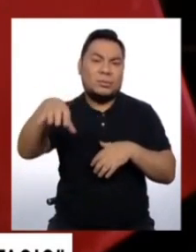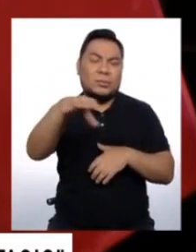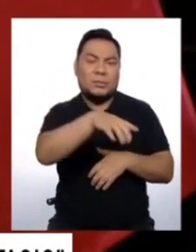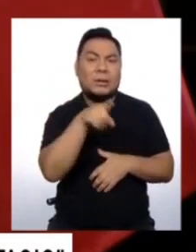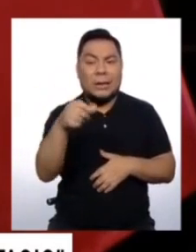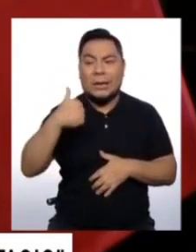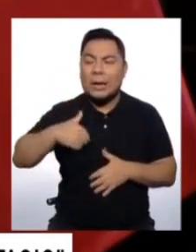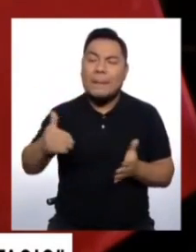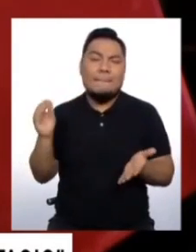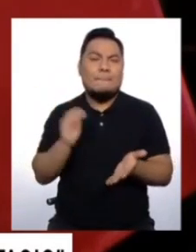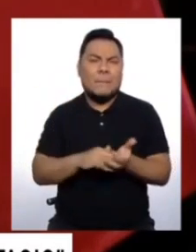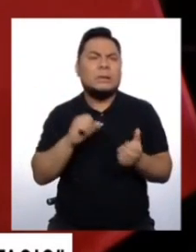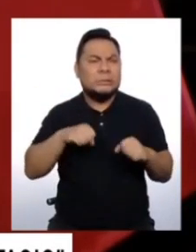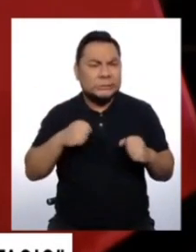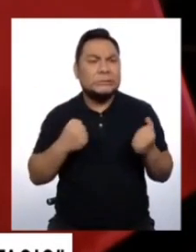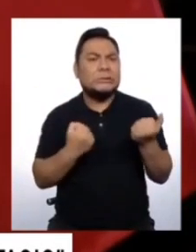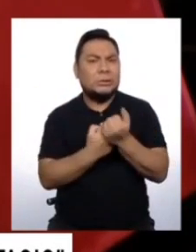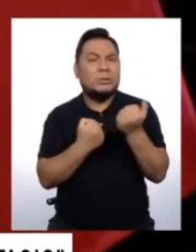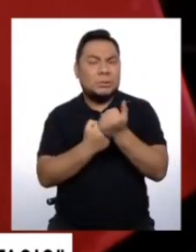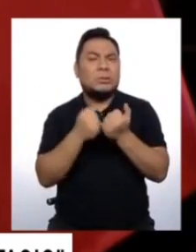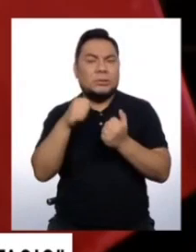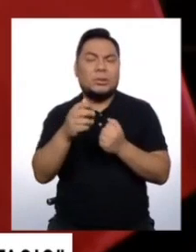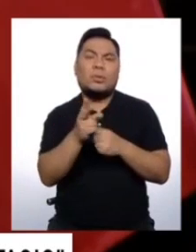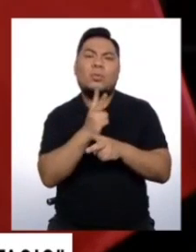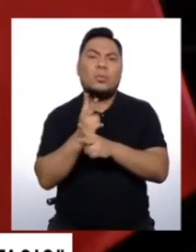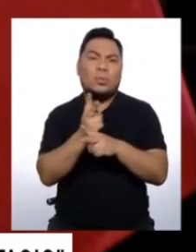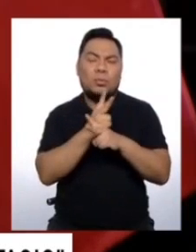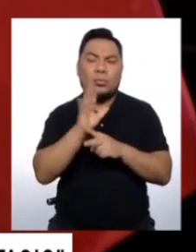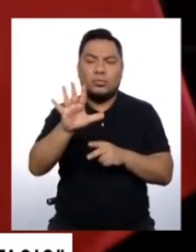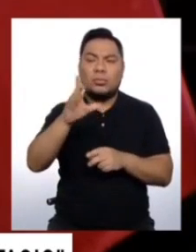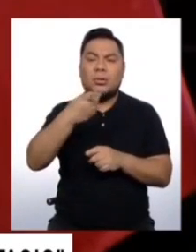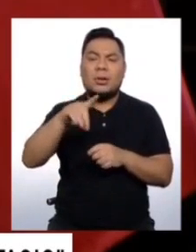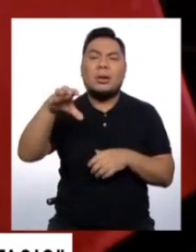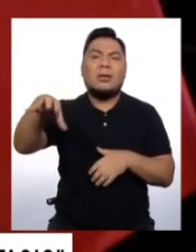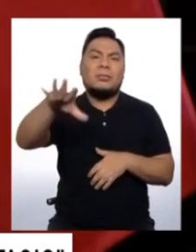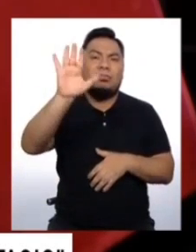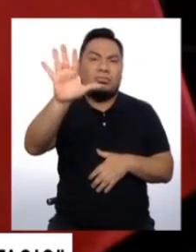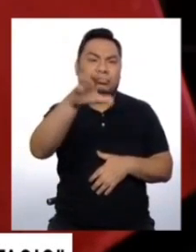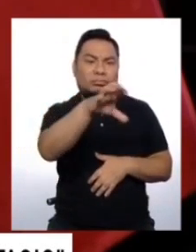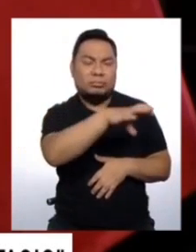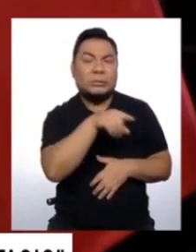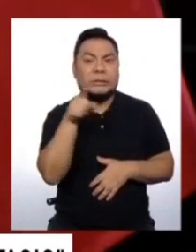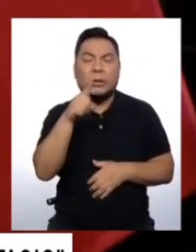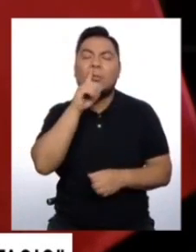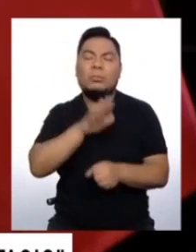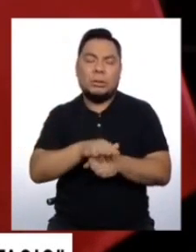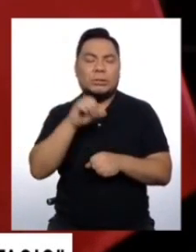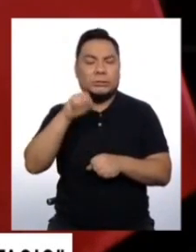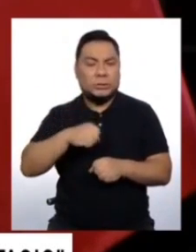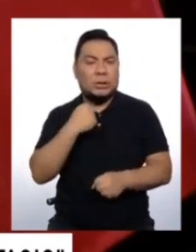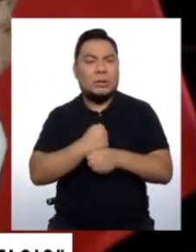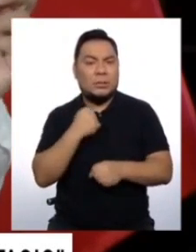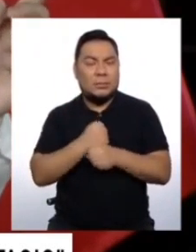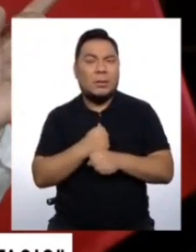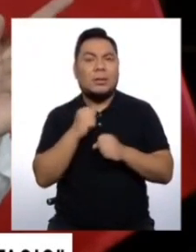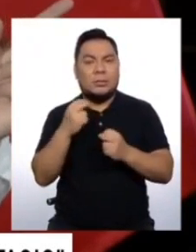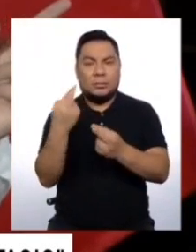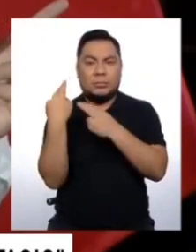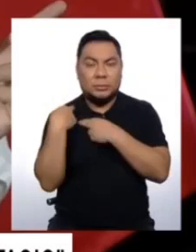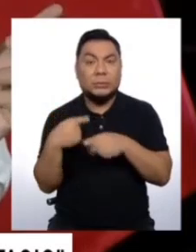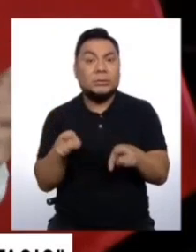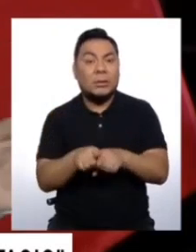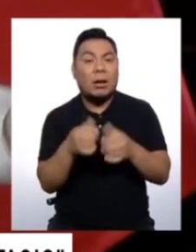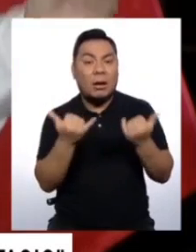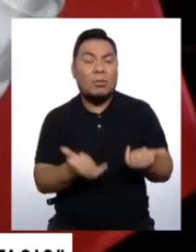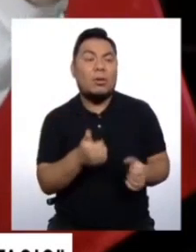los más interesados en cuidar la salud del ámbito de su distrito o provincia. Ellos se comprometen, y ahora también los propios